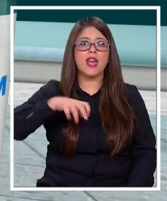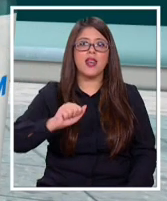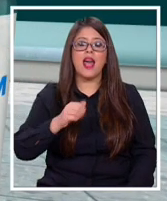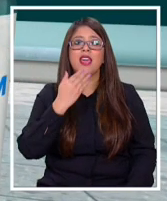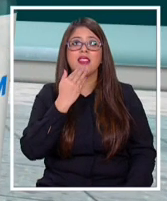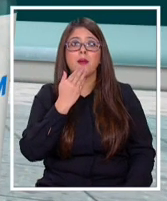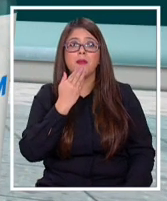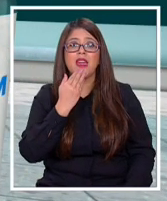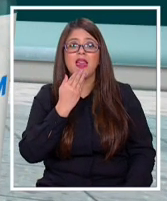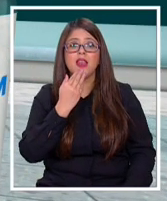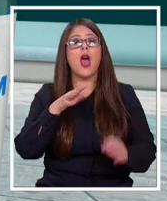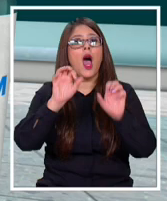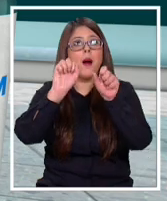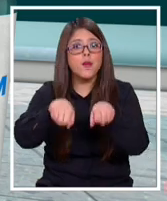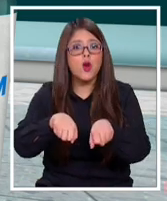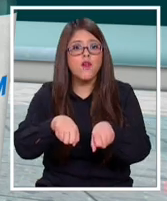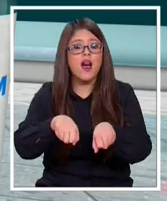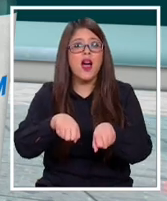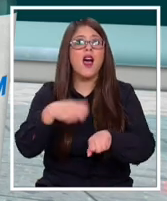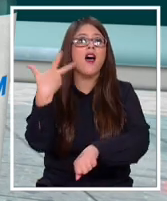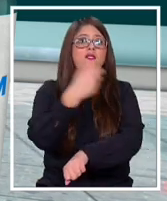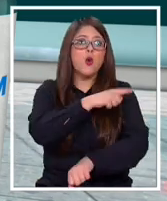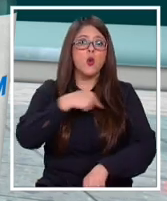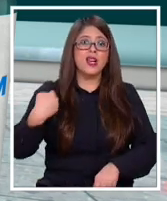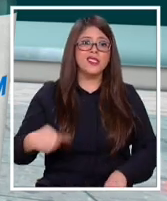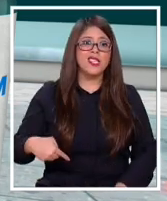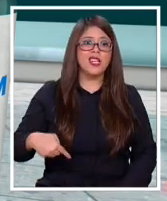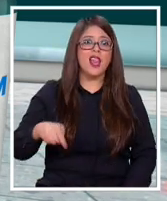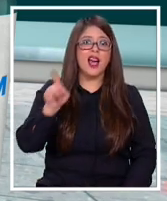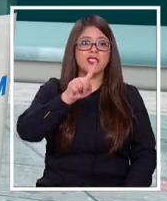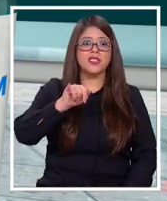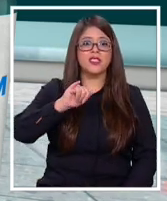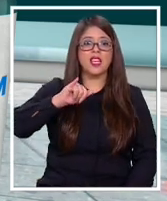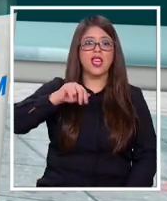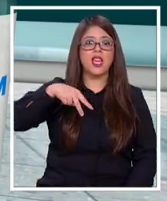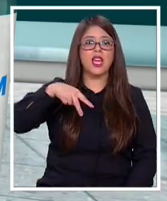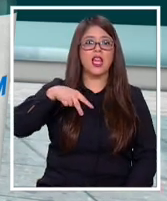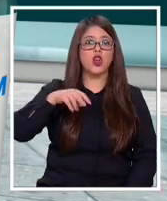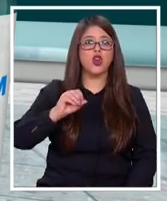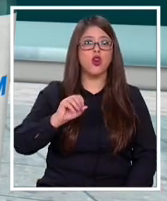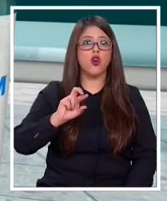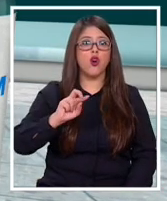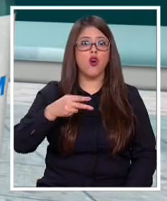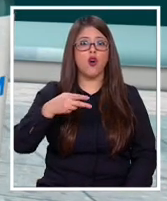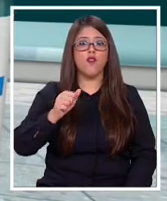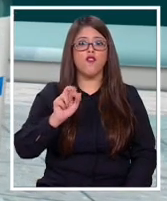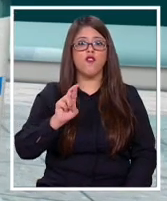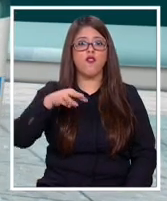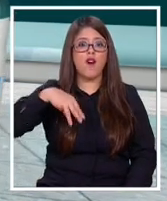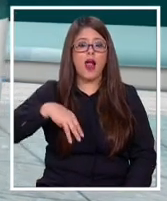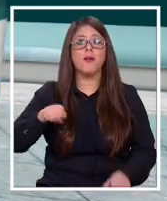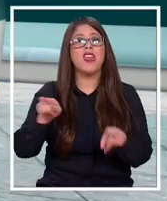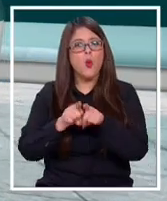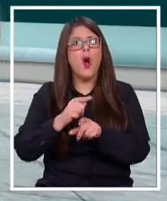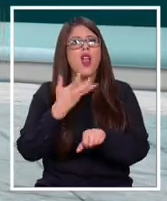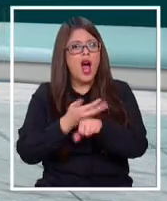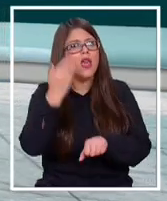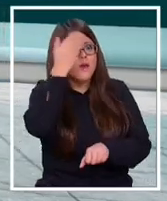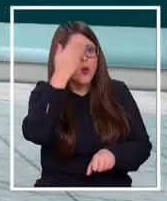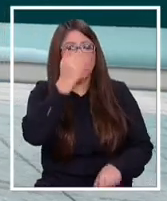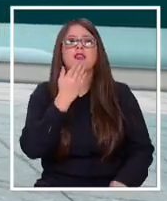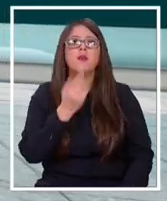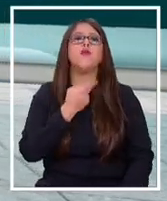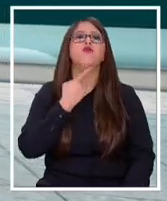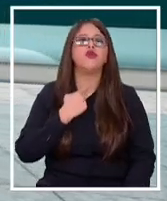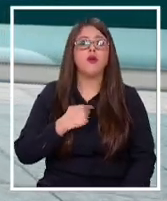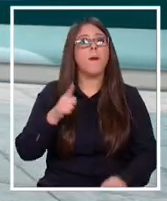china Sinopharm. Recordemos cuáles son las variantes de preocupación, porque hay muchas variantes. Hay de preocupación y de interés. De interés.